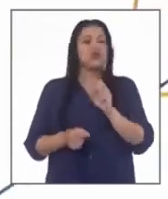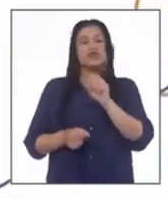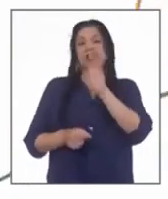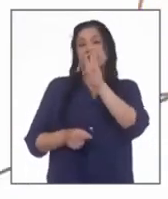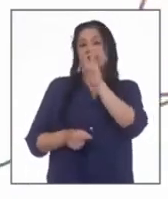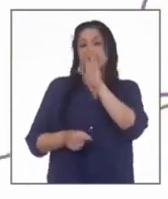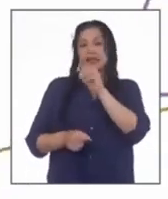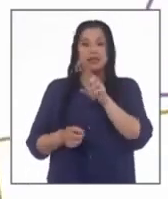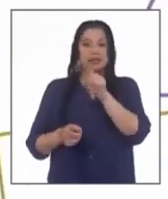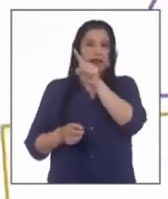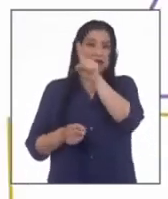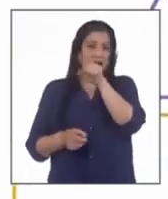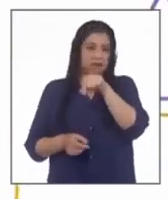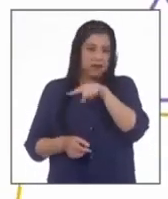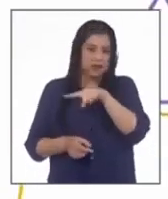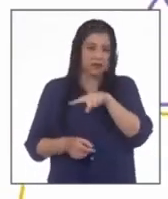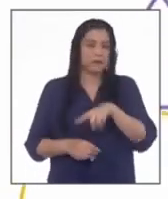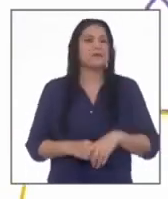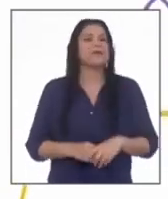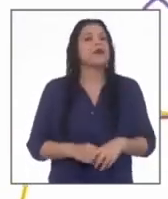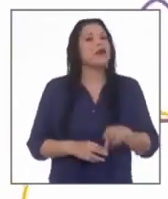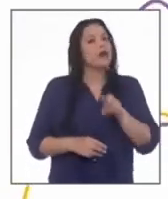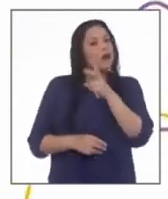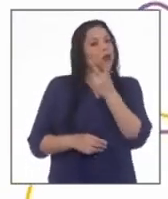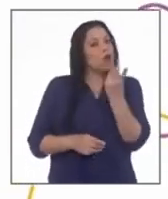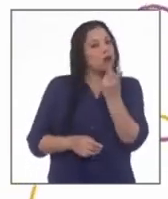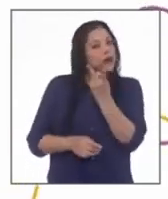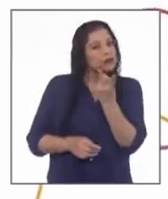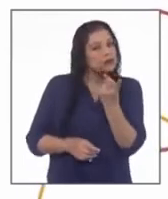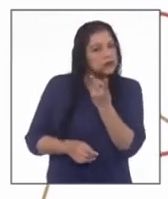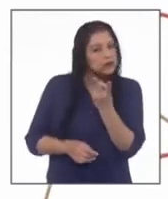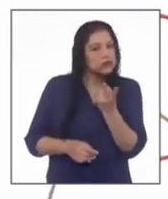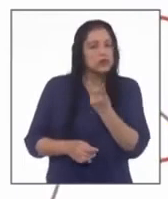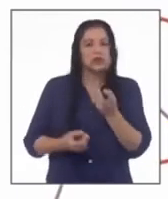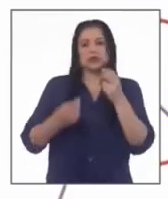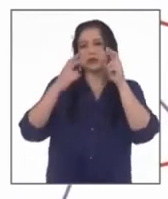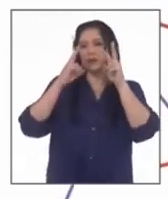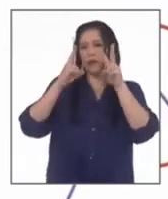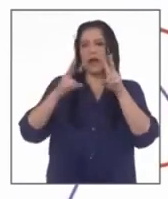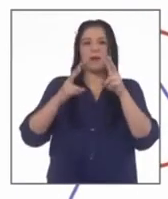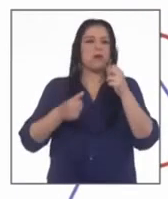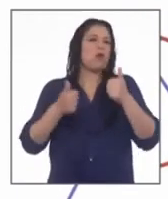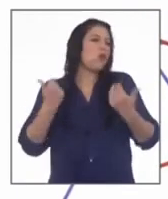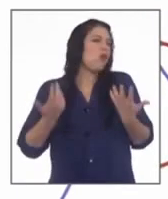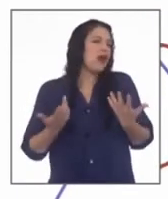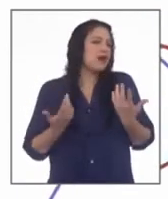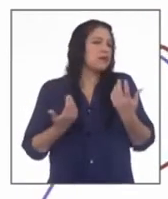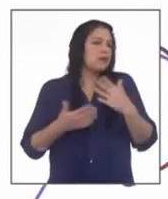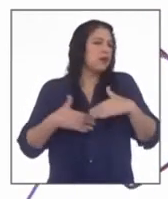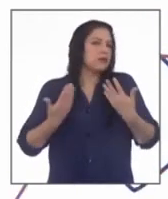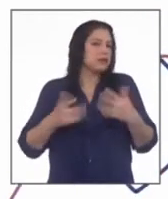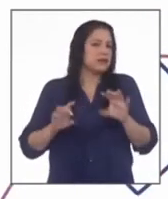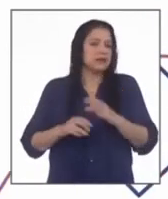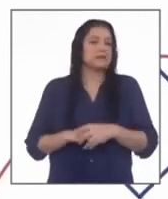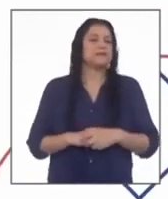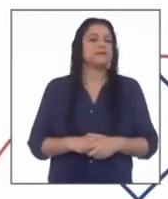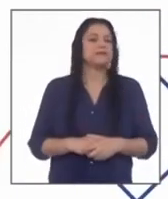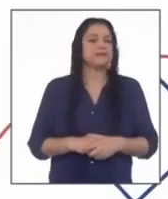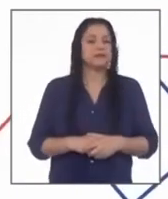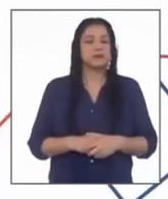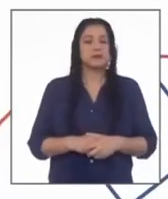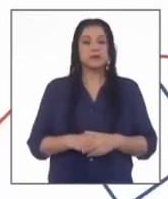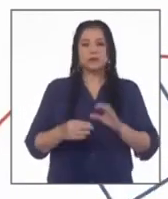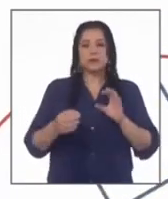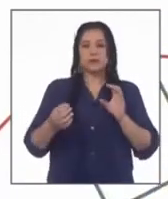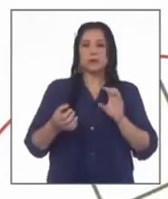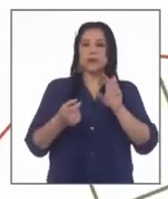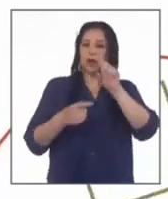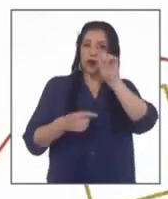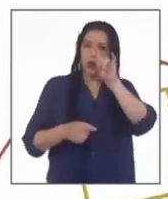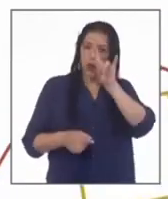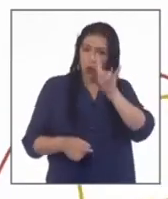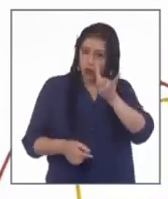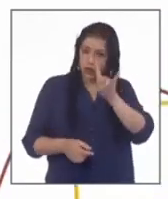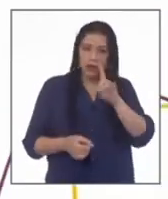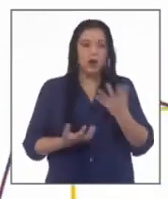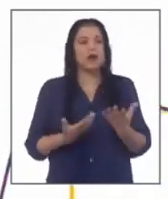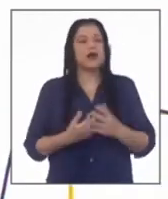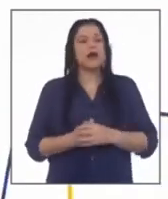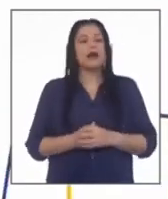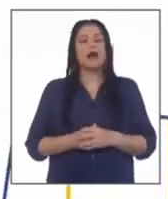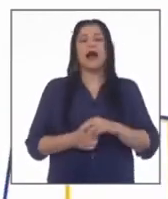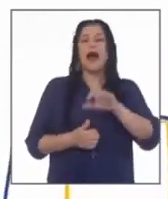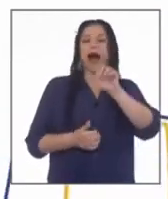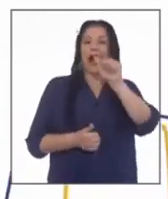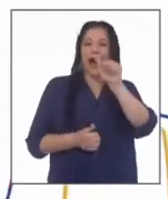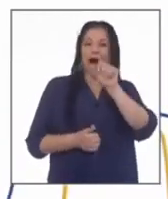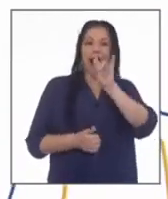y abierto en 60. Con estos intervalos veamos las operaciones. Unión. Intervalo A, unión con